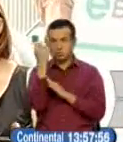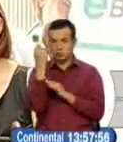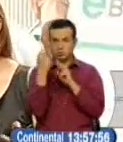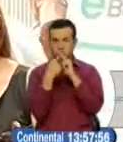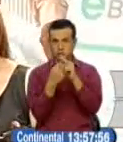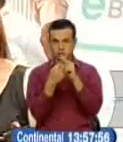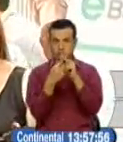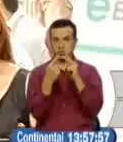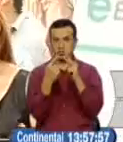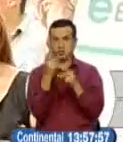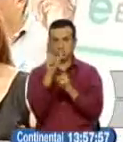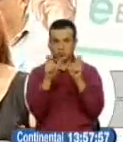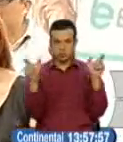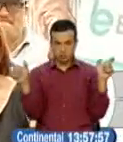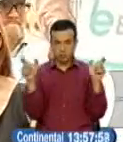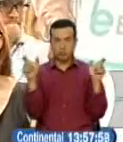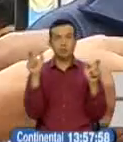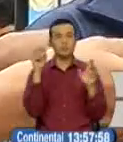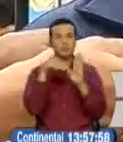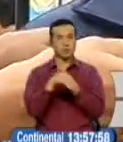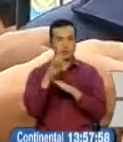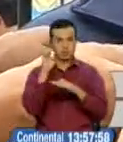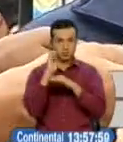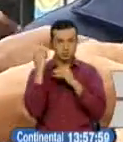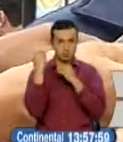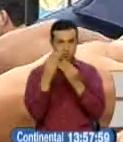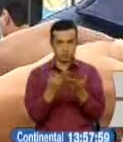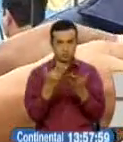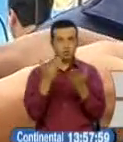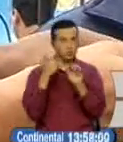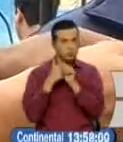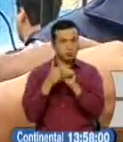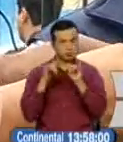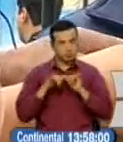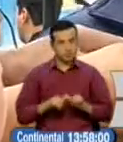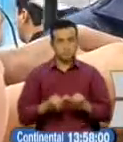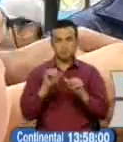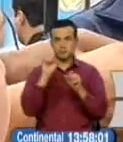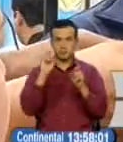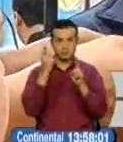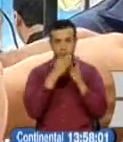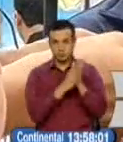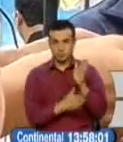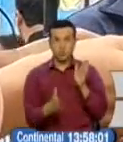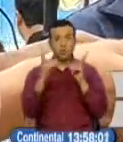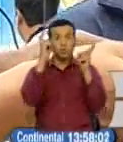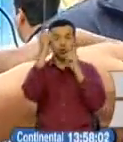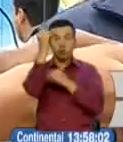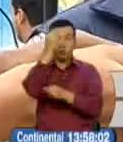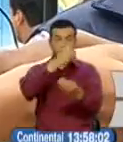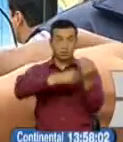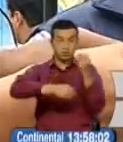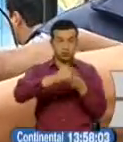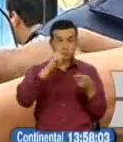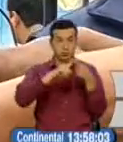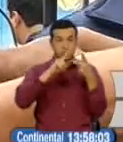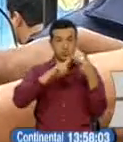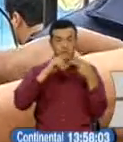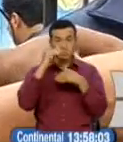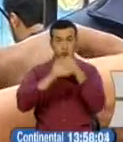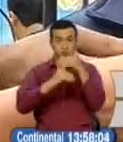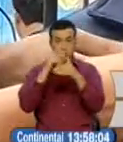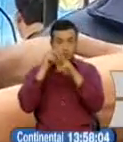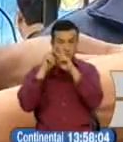a comerciantes por parte de Ban Ecuador. Tenemos un proceso de seguimiento en dos fases, uno en control de inversión y otro en un proceso